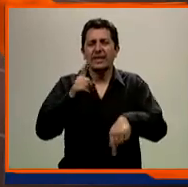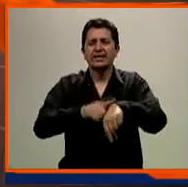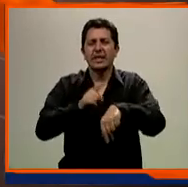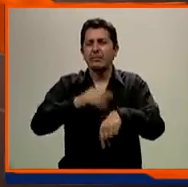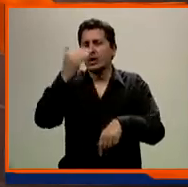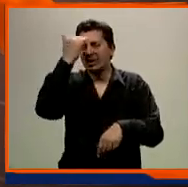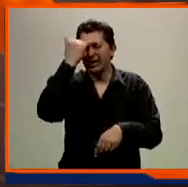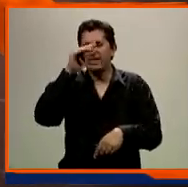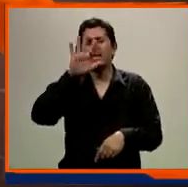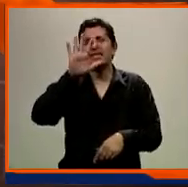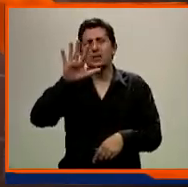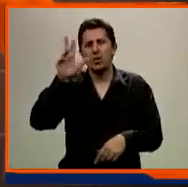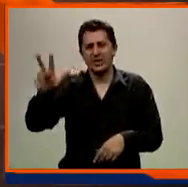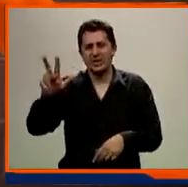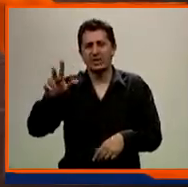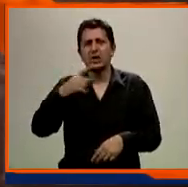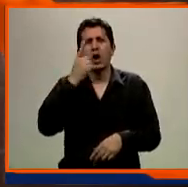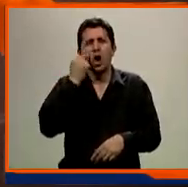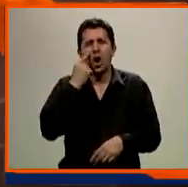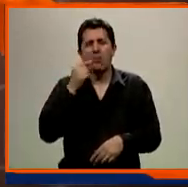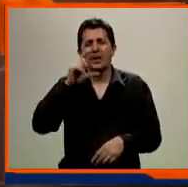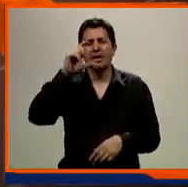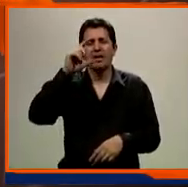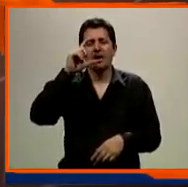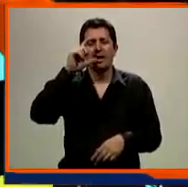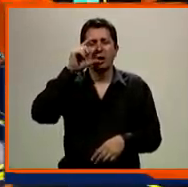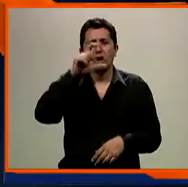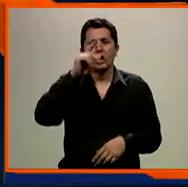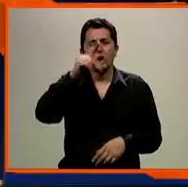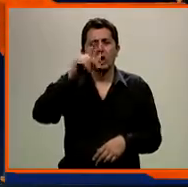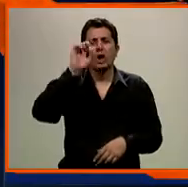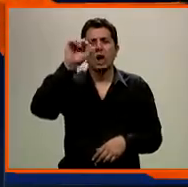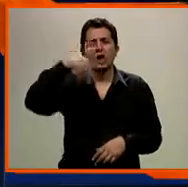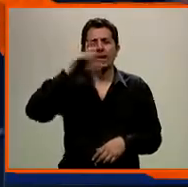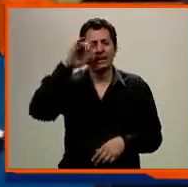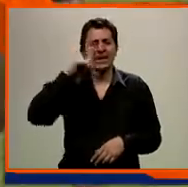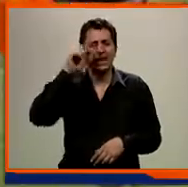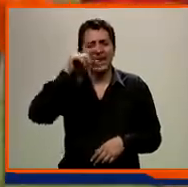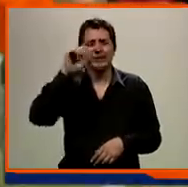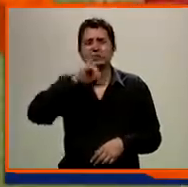53 centésimas, fue Fernando Cornijescu.